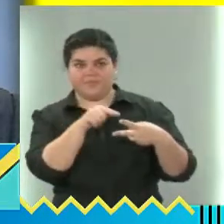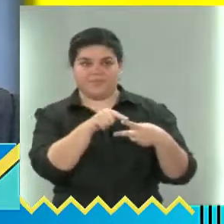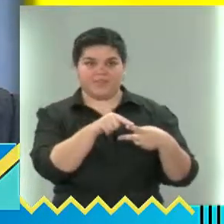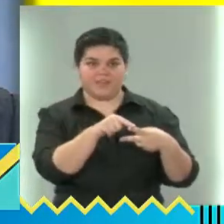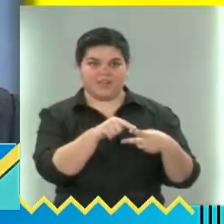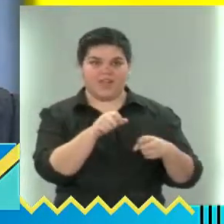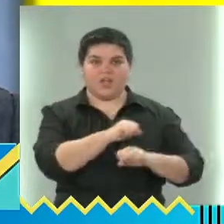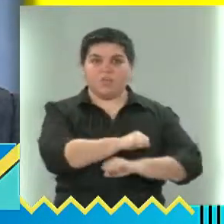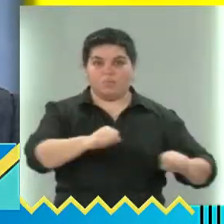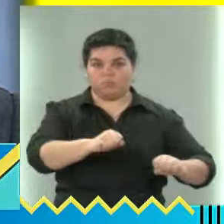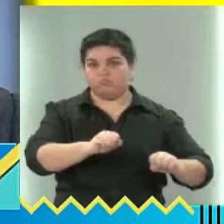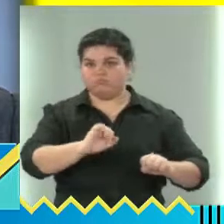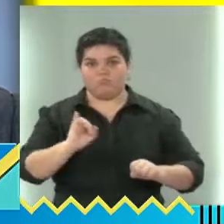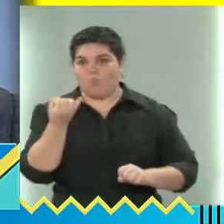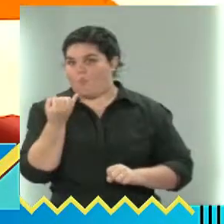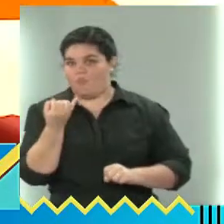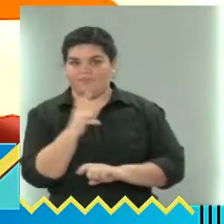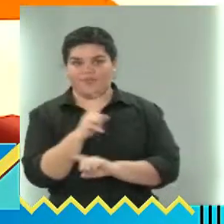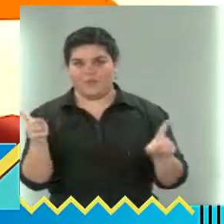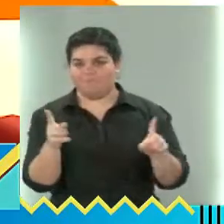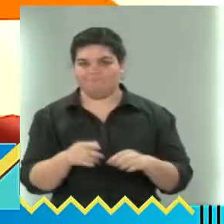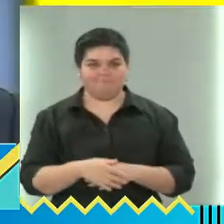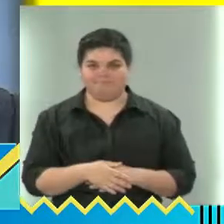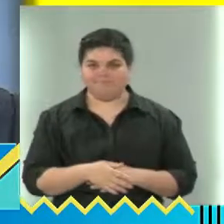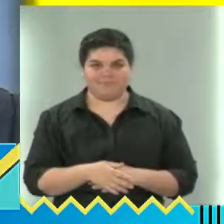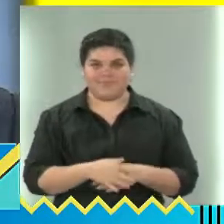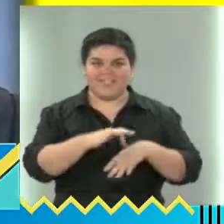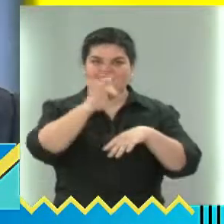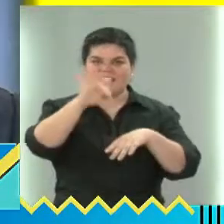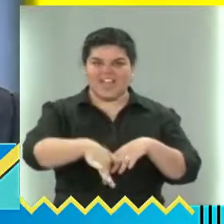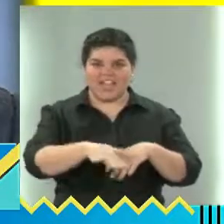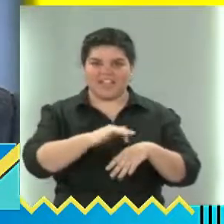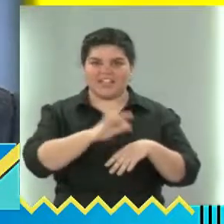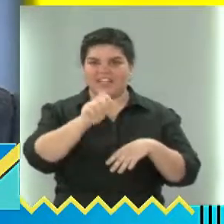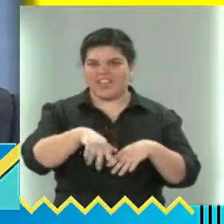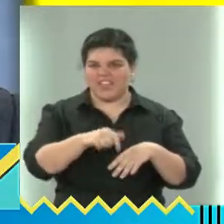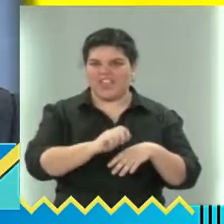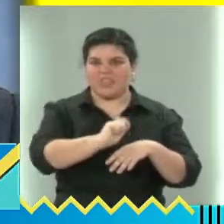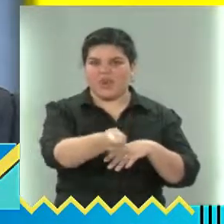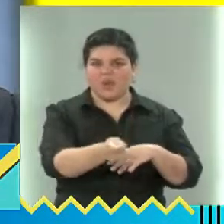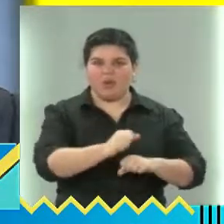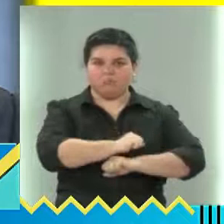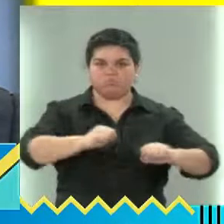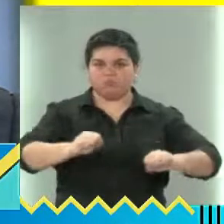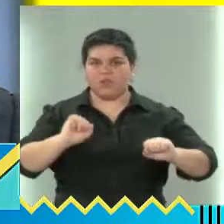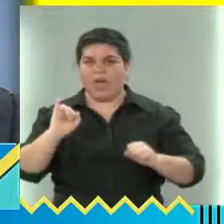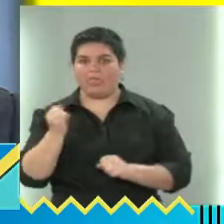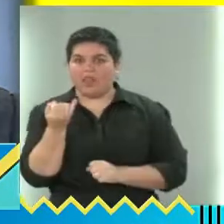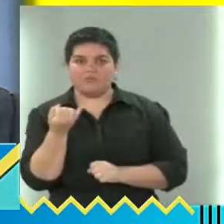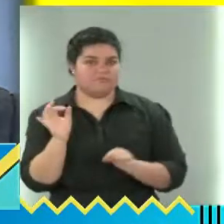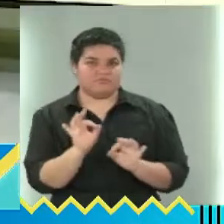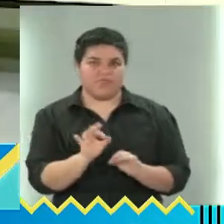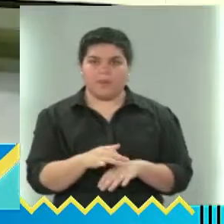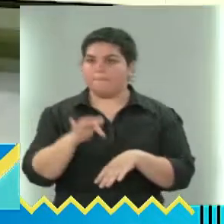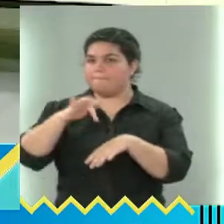ni tampoco adelgazan. Eso es lo que preguntan. El donar sangre, ¿engorda, adelgaza? No, ninguna de las dos cosas. ¿Tampoco mejora la piel,